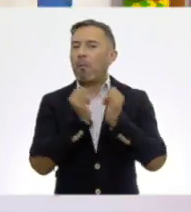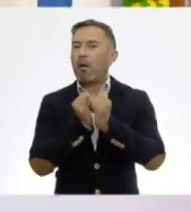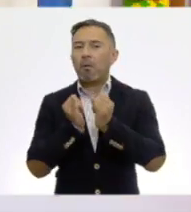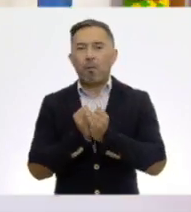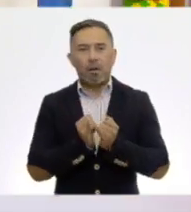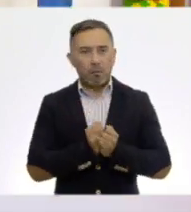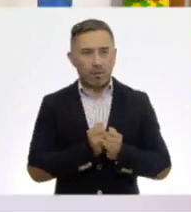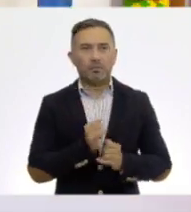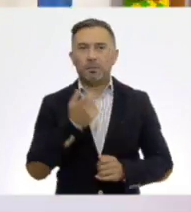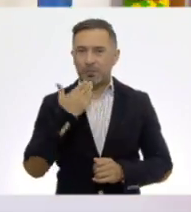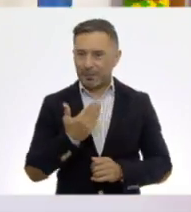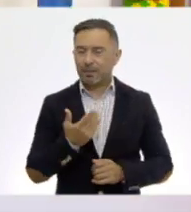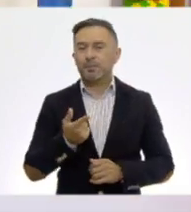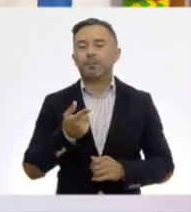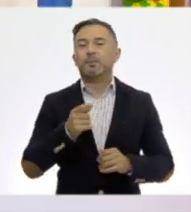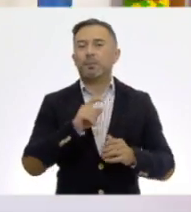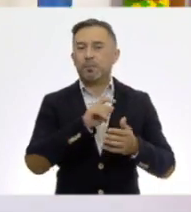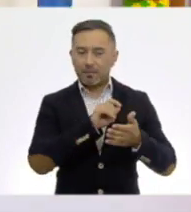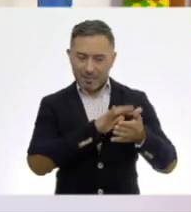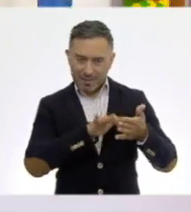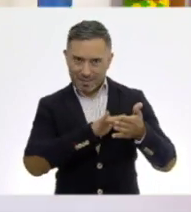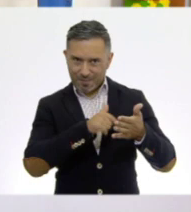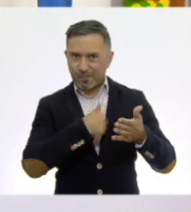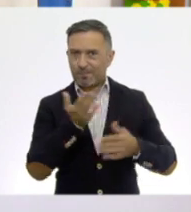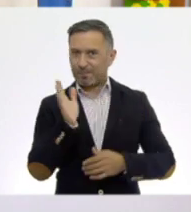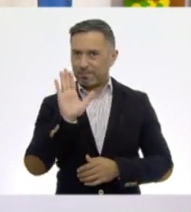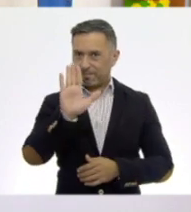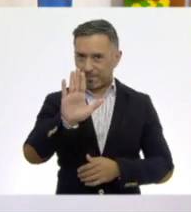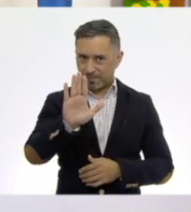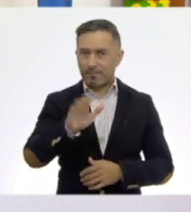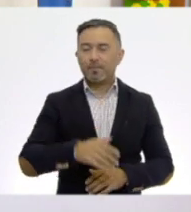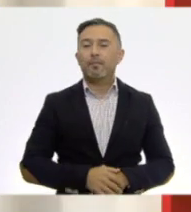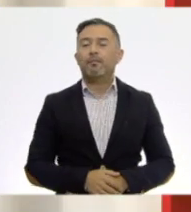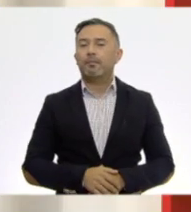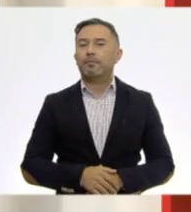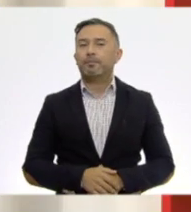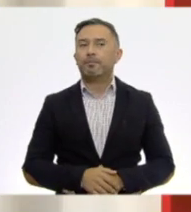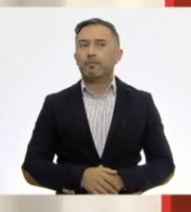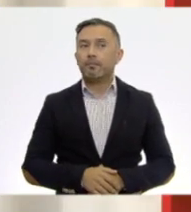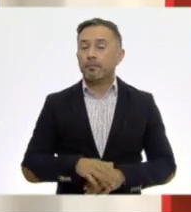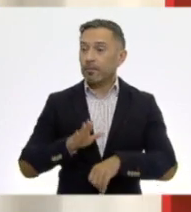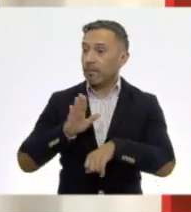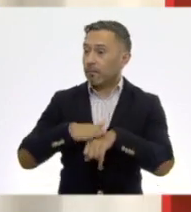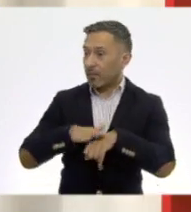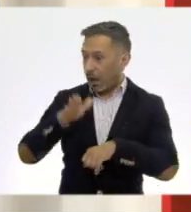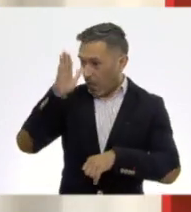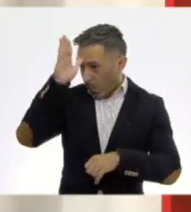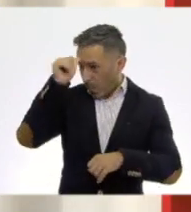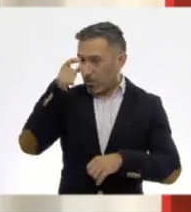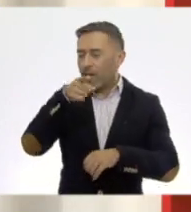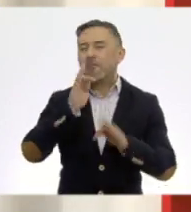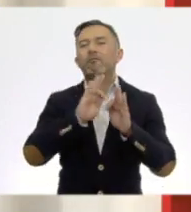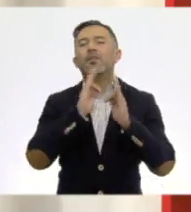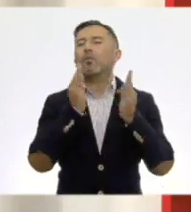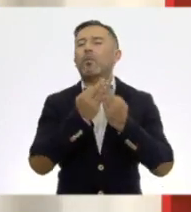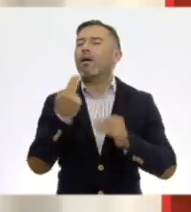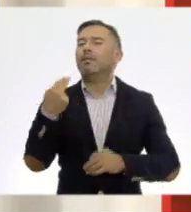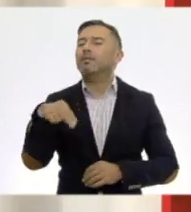abajo. Perfecto. Y recuerda que se llama, ¿cómo esa figura? Se